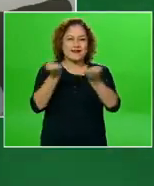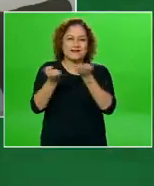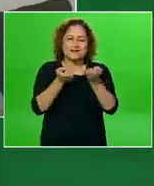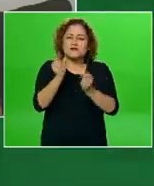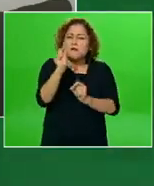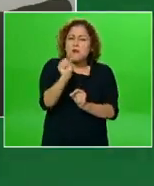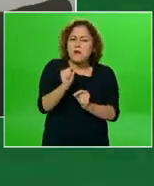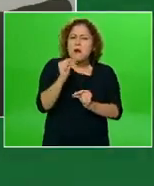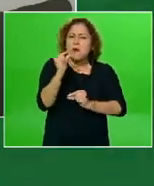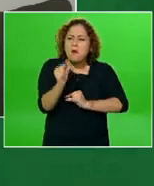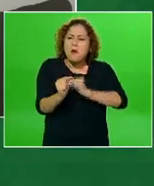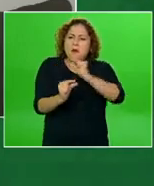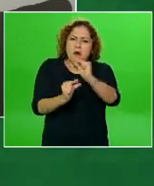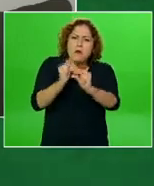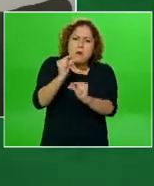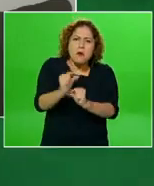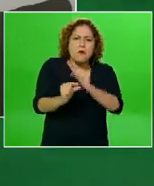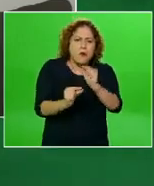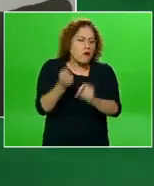picadas